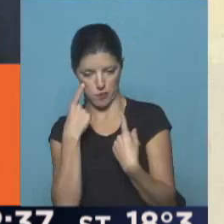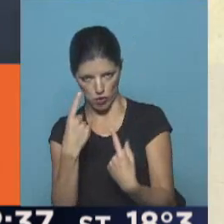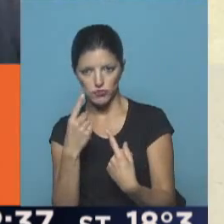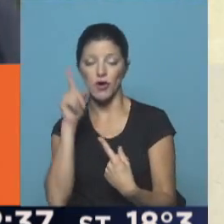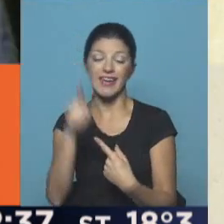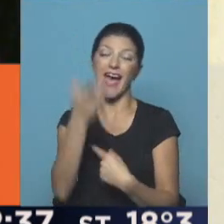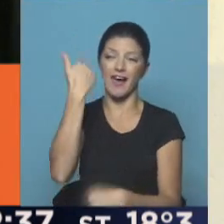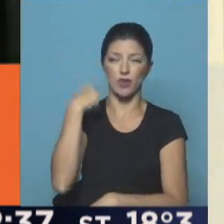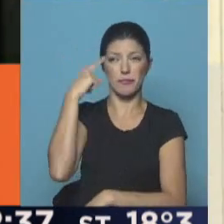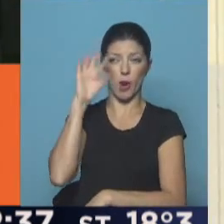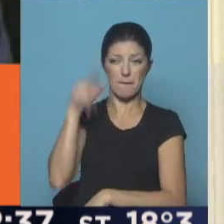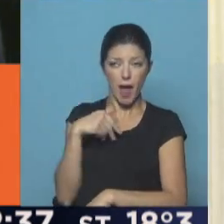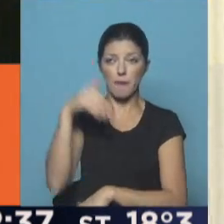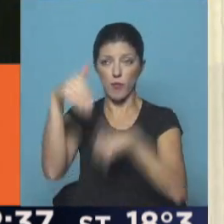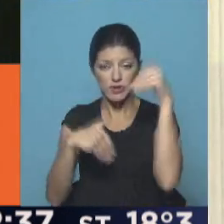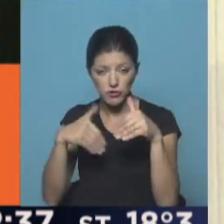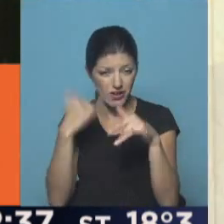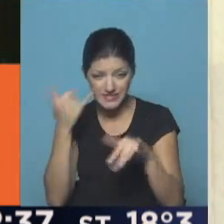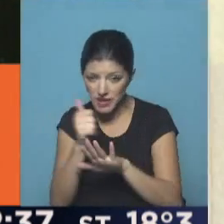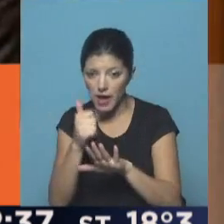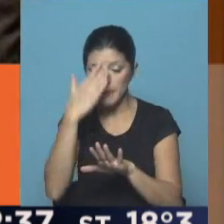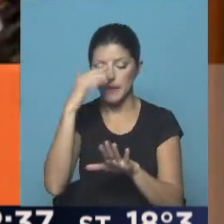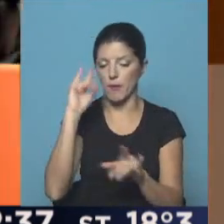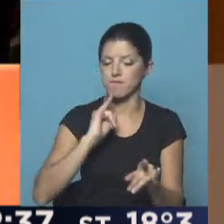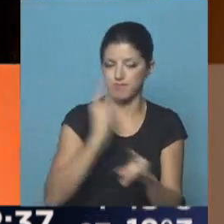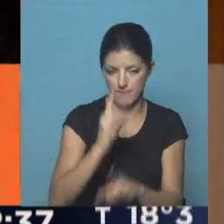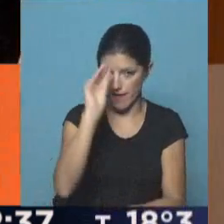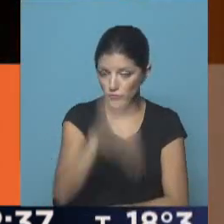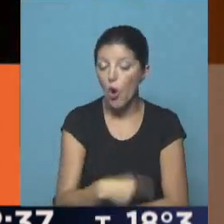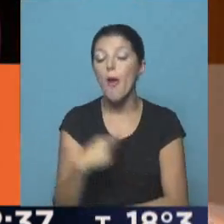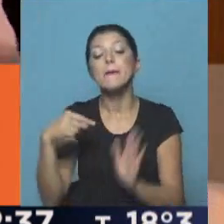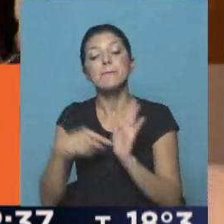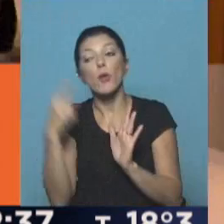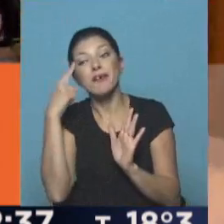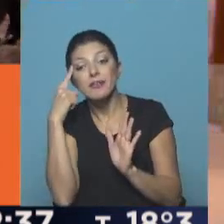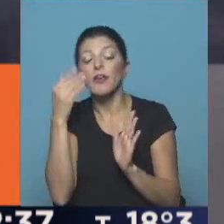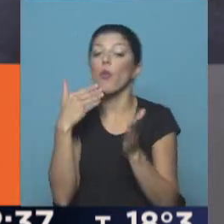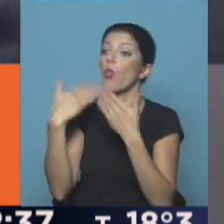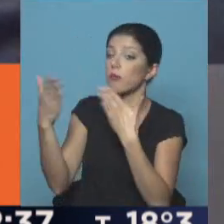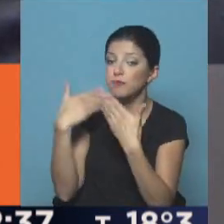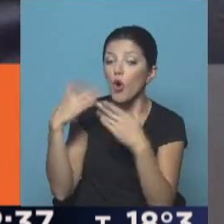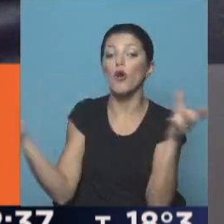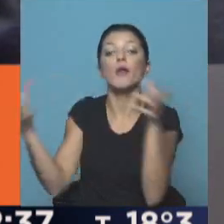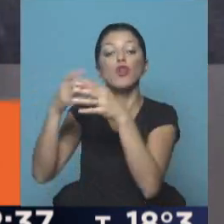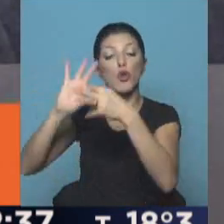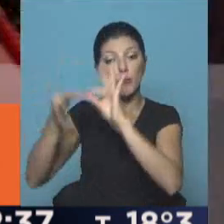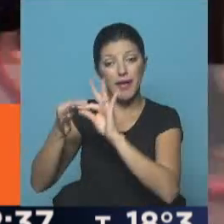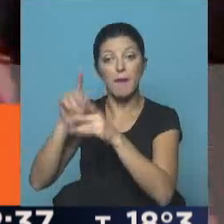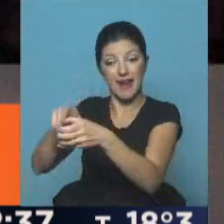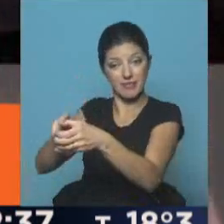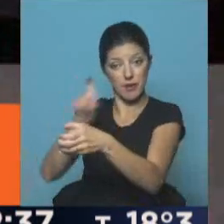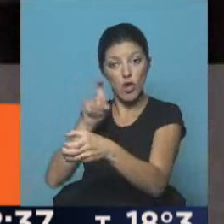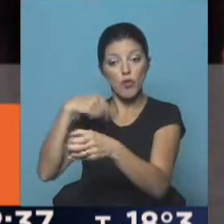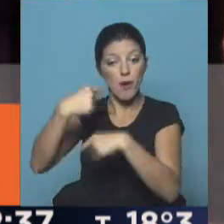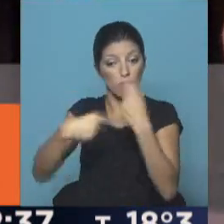planes electorales no funcionaron como esperaba, pero especula que con la cercanía de las negociaciones por el Brexit con la Unión Europea le permita